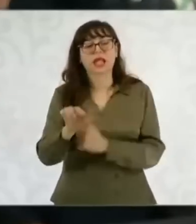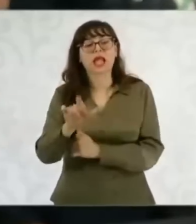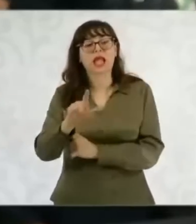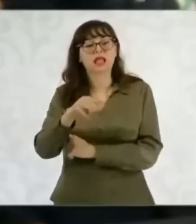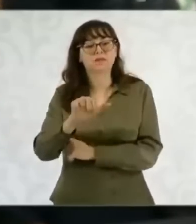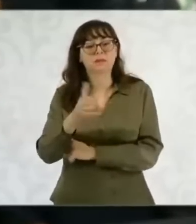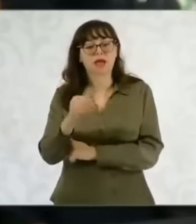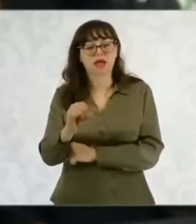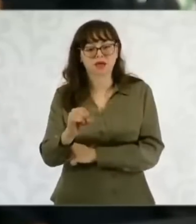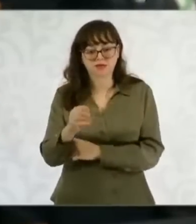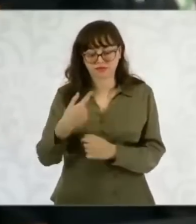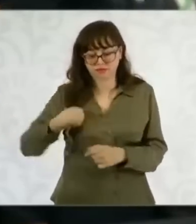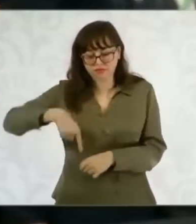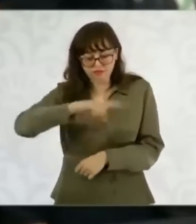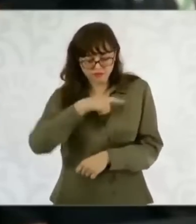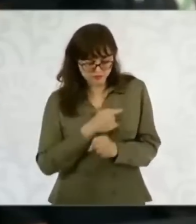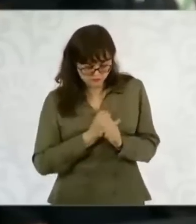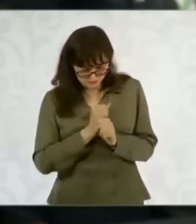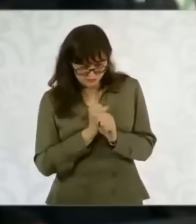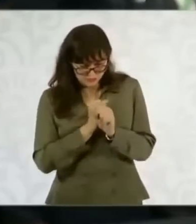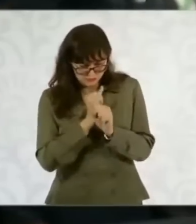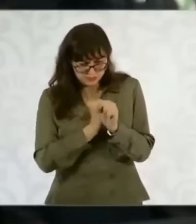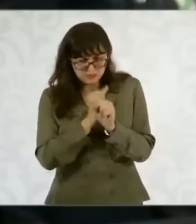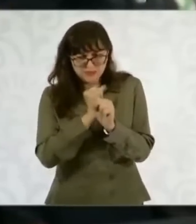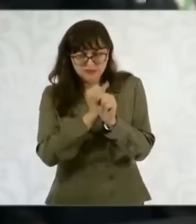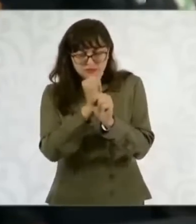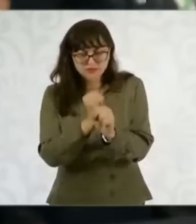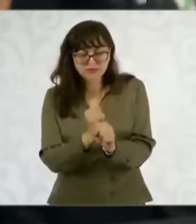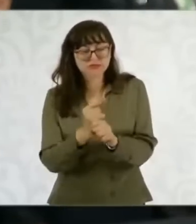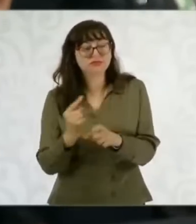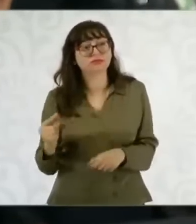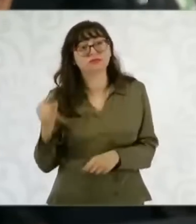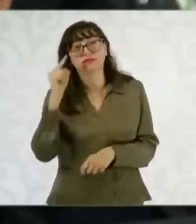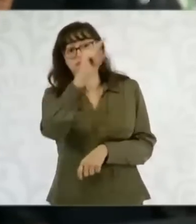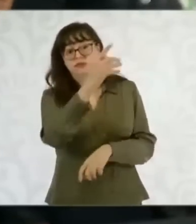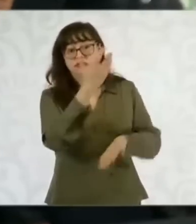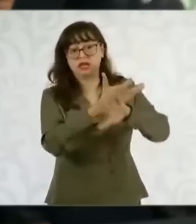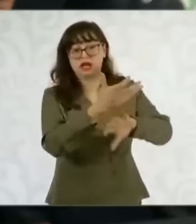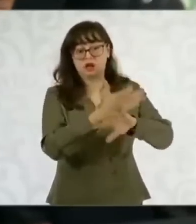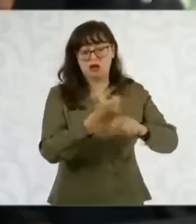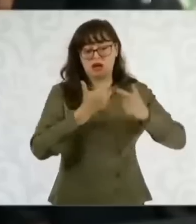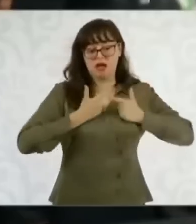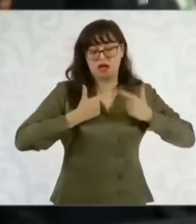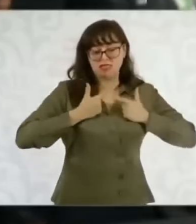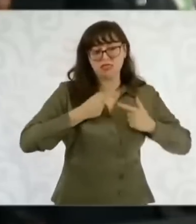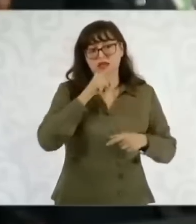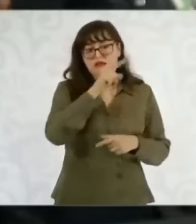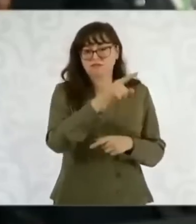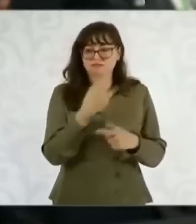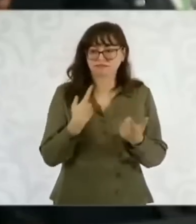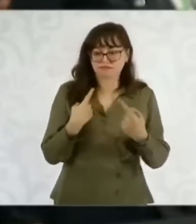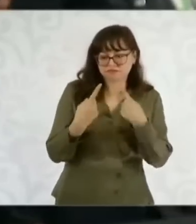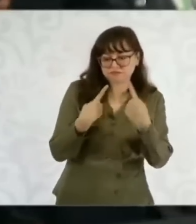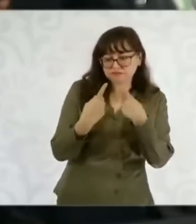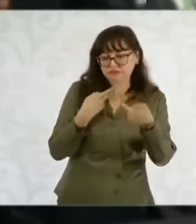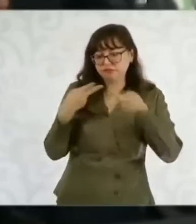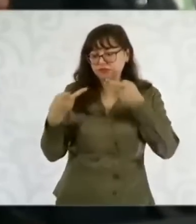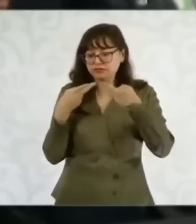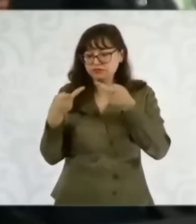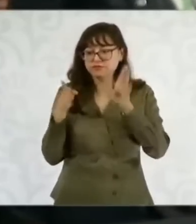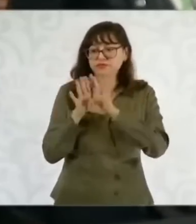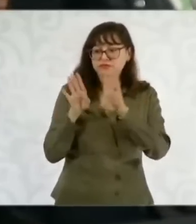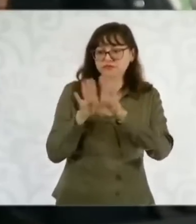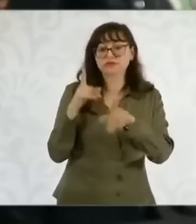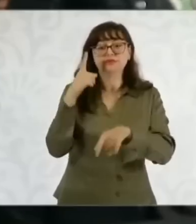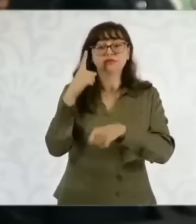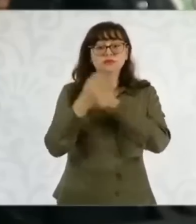este acuerdo que se tuvo con una agencia de Estados Unidos, con uno de los hijos del Chapo, pues se vino planeando desde hace